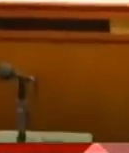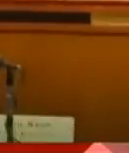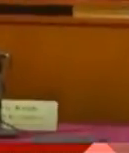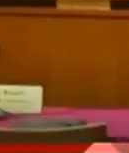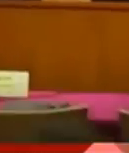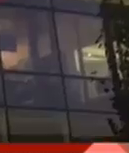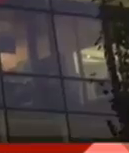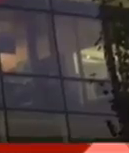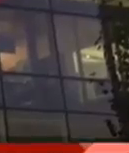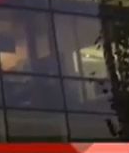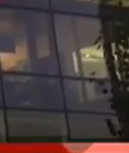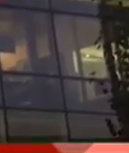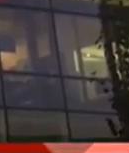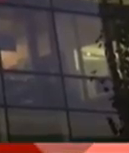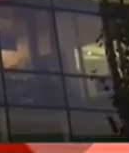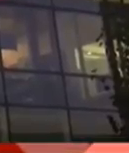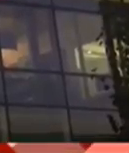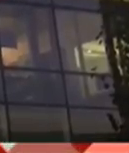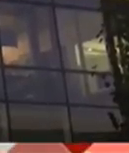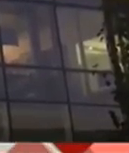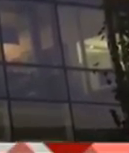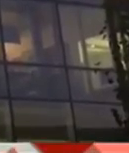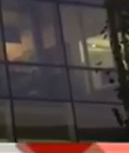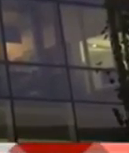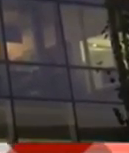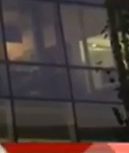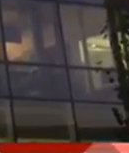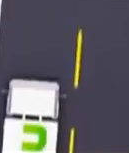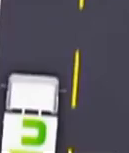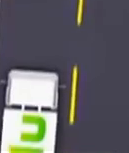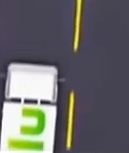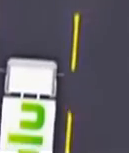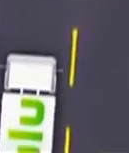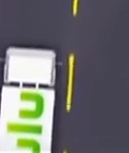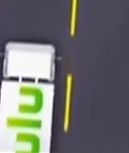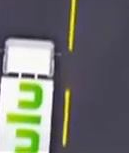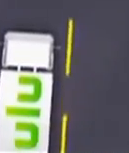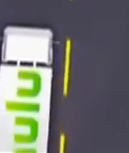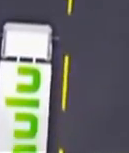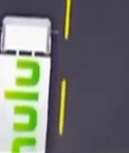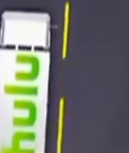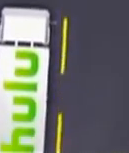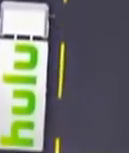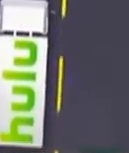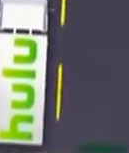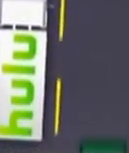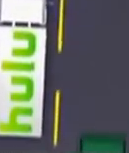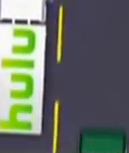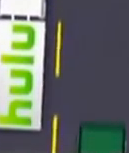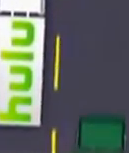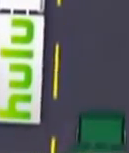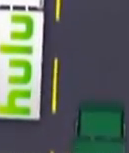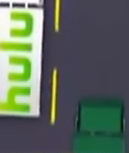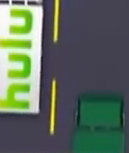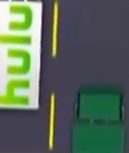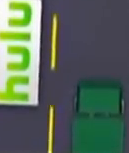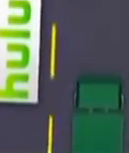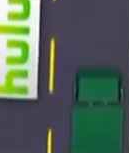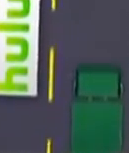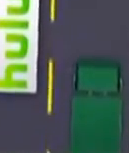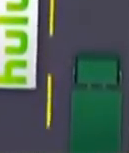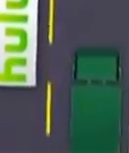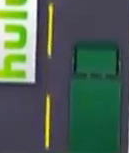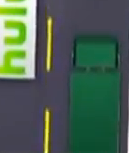sumando enemigos. La Asociación de Internet, que está compuesta por empresas tecnológicas como Microsoft, Amazon, Google y